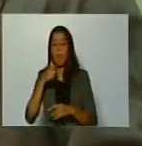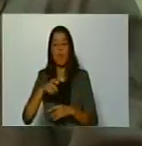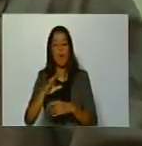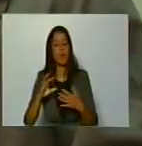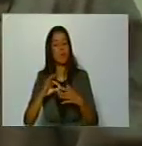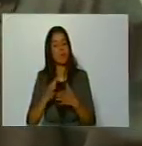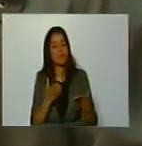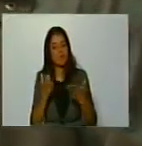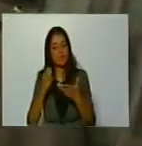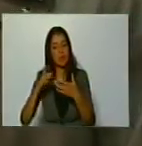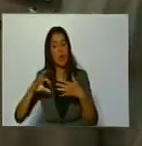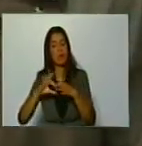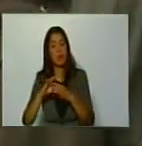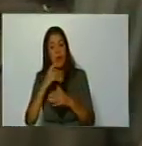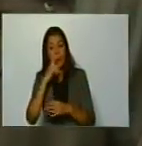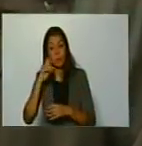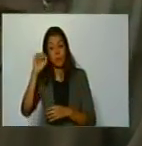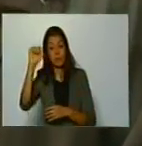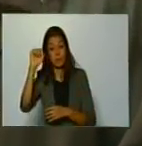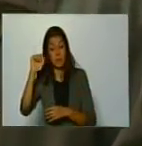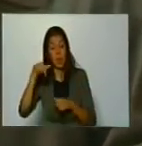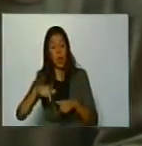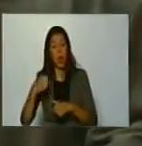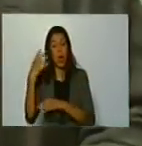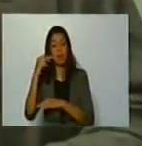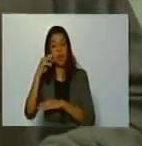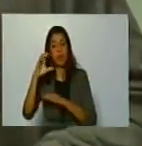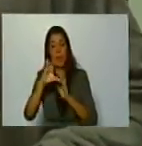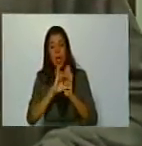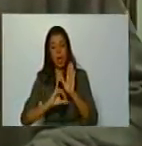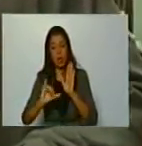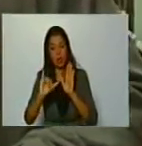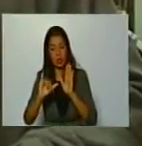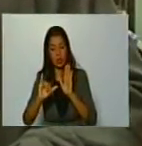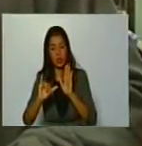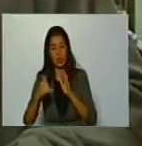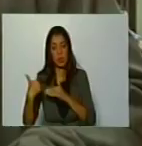Asamblea Nacional Constituyente asume las funciones